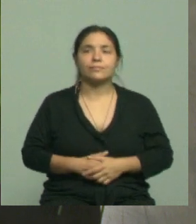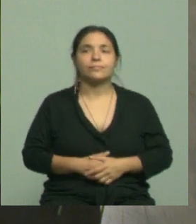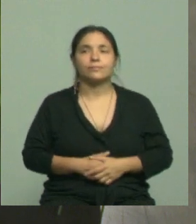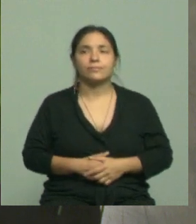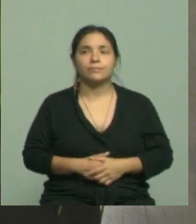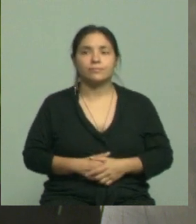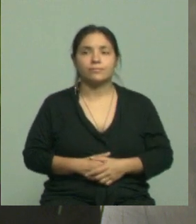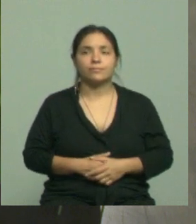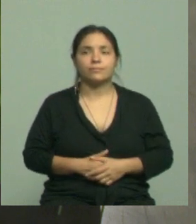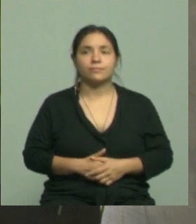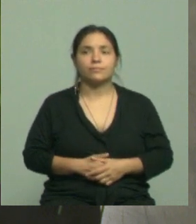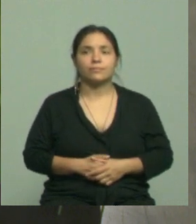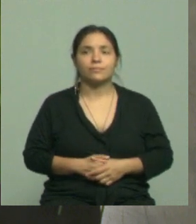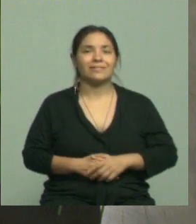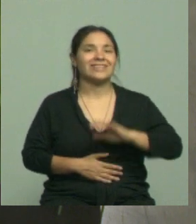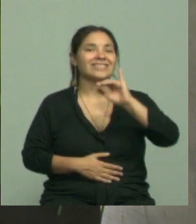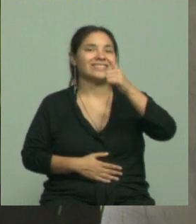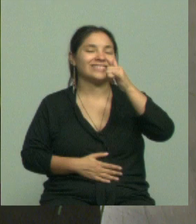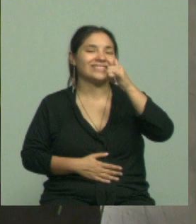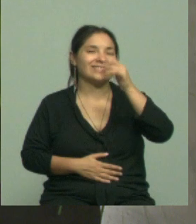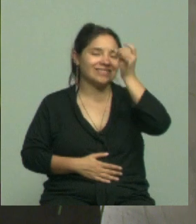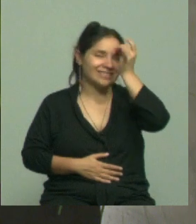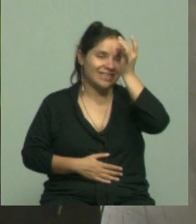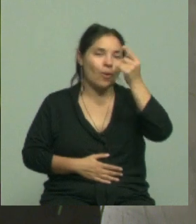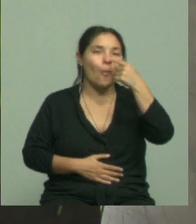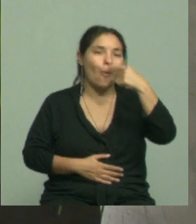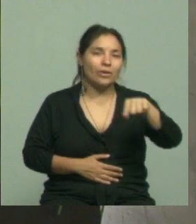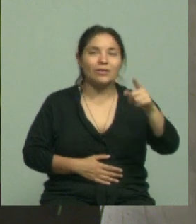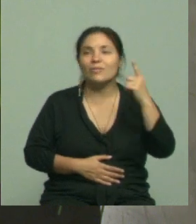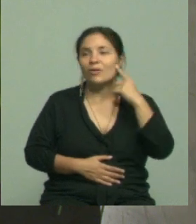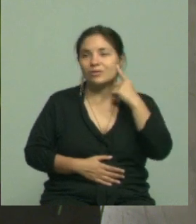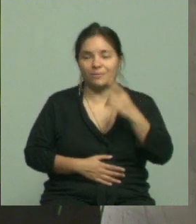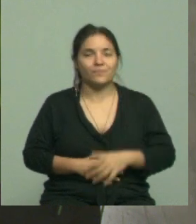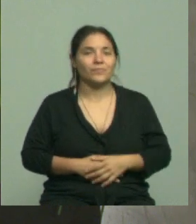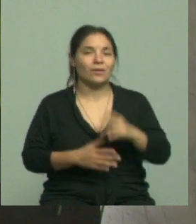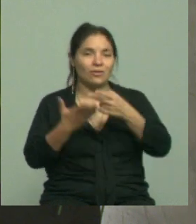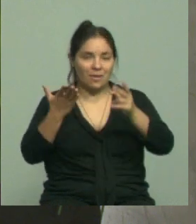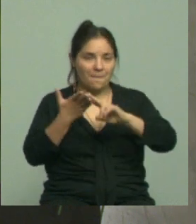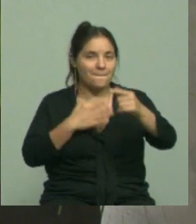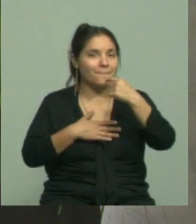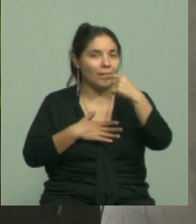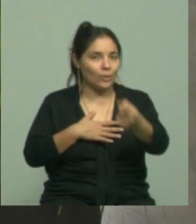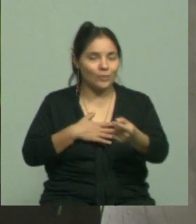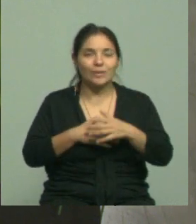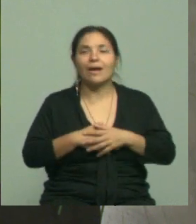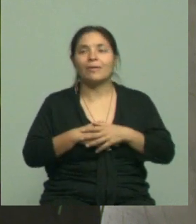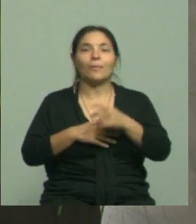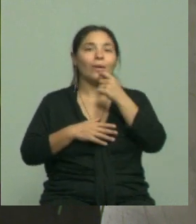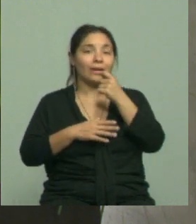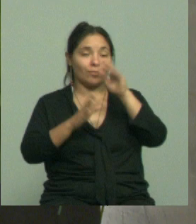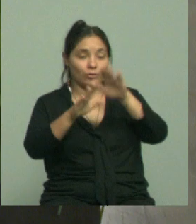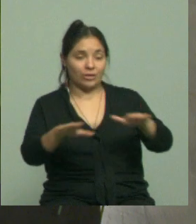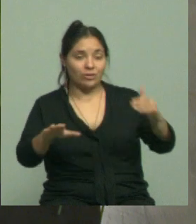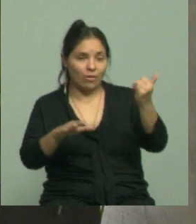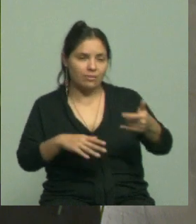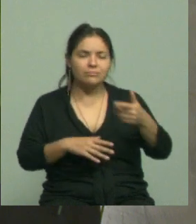Alejandra, ¿estás ahí? Sí, se cortó la última parte. No te preguntaba si por ahí cuando nos damos cuenta que teniendo chicos en la casa